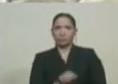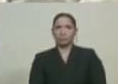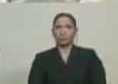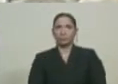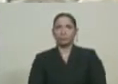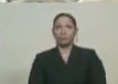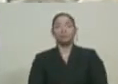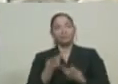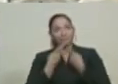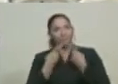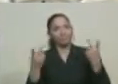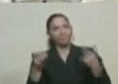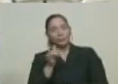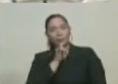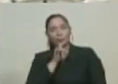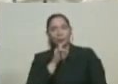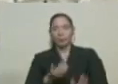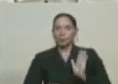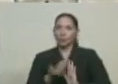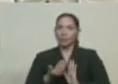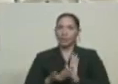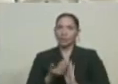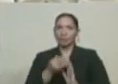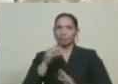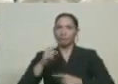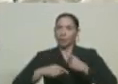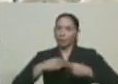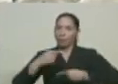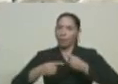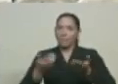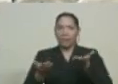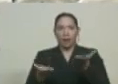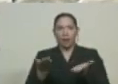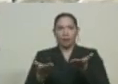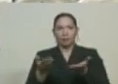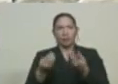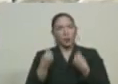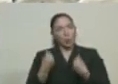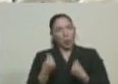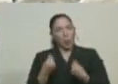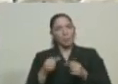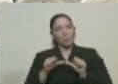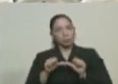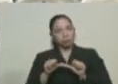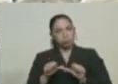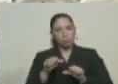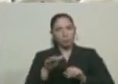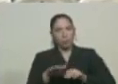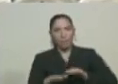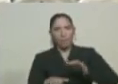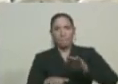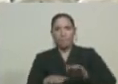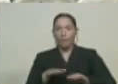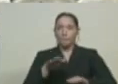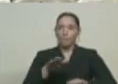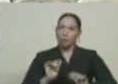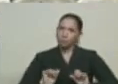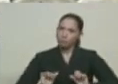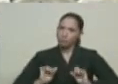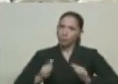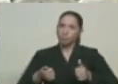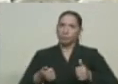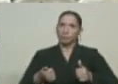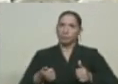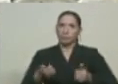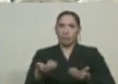anuncio importante. Diariamente iremos haciendo balance de cómo va marchando este gran inicio del arranque para